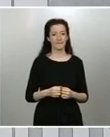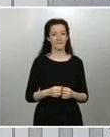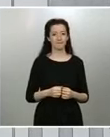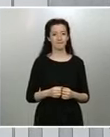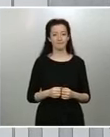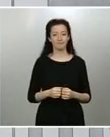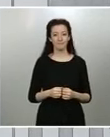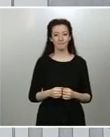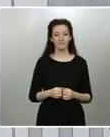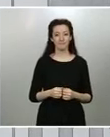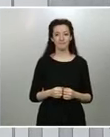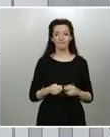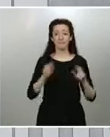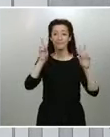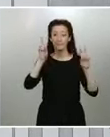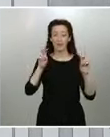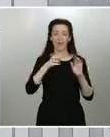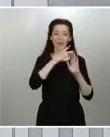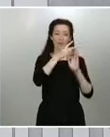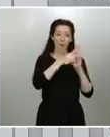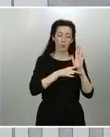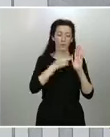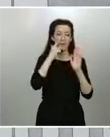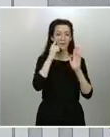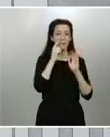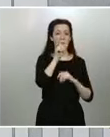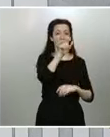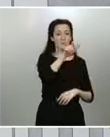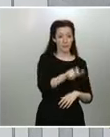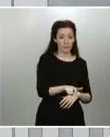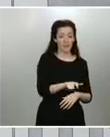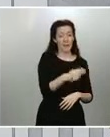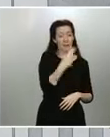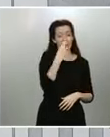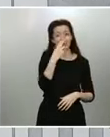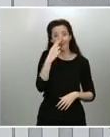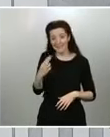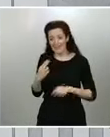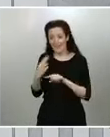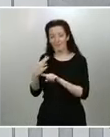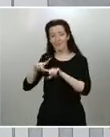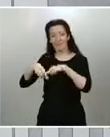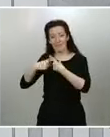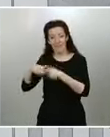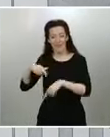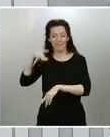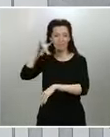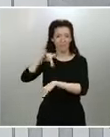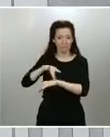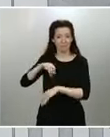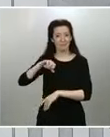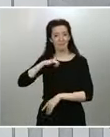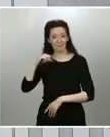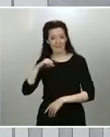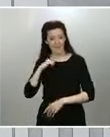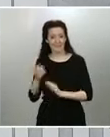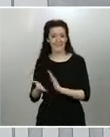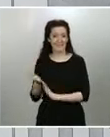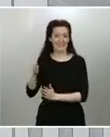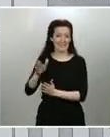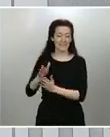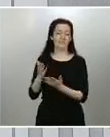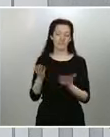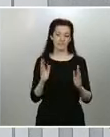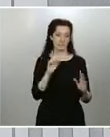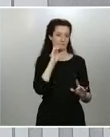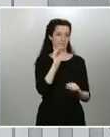enfermos vamos a ver cuando esto es posible de momento hay que seguir actuando con mucha prudencia especialmente en instalaciones